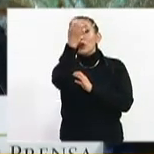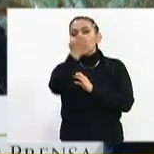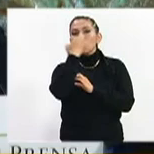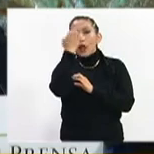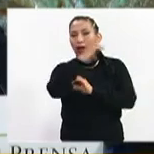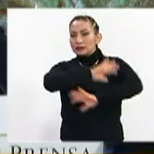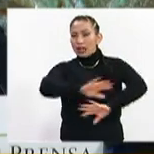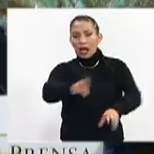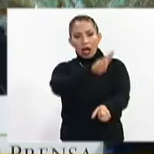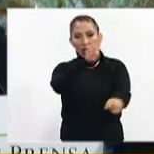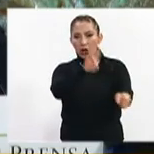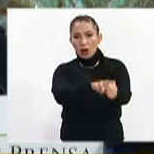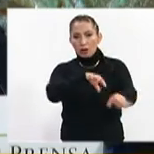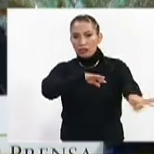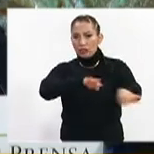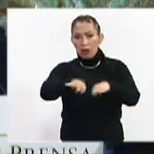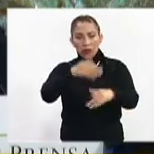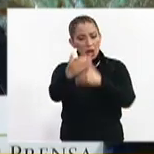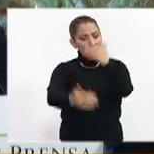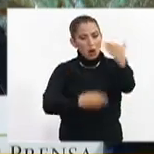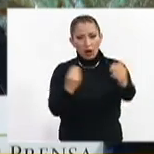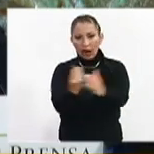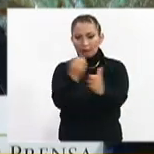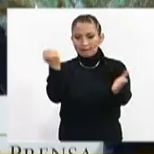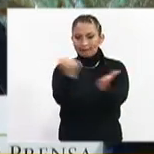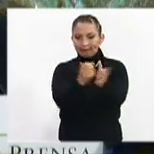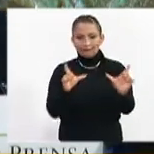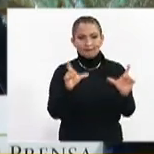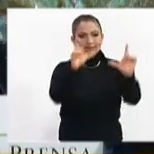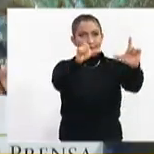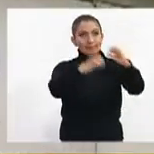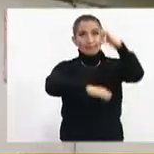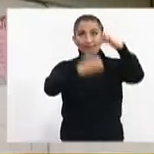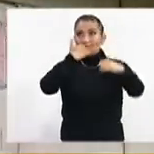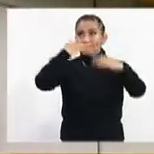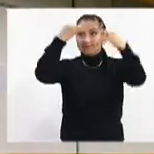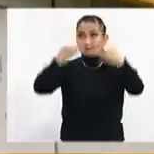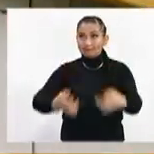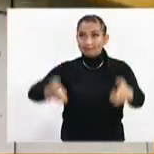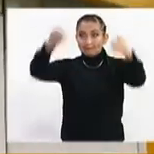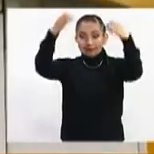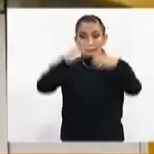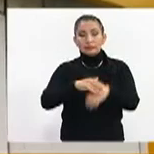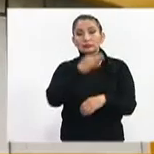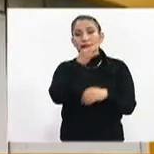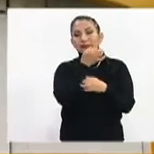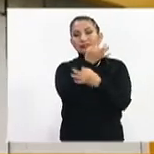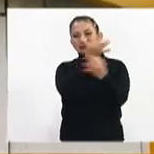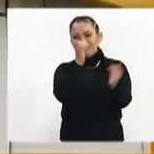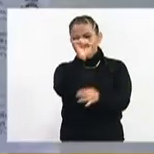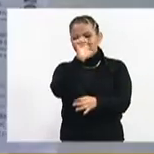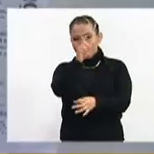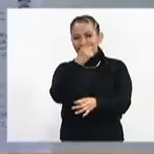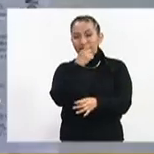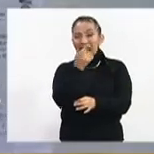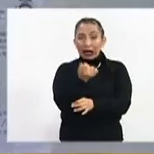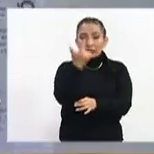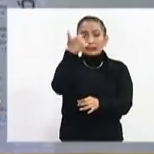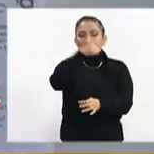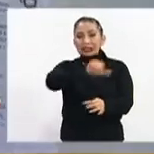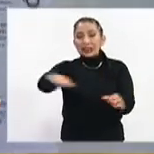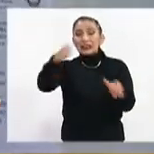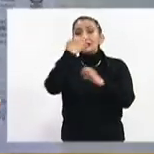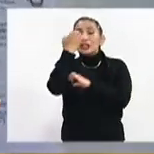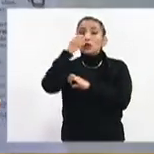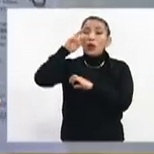1,571 escuelas que ya tienen dictamen de seguridad estructural. También informó el secretario Nuño que ya son casi